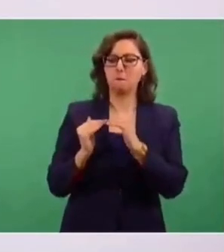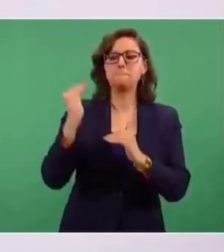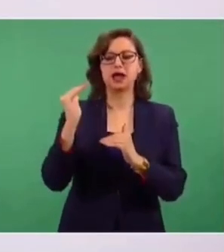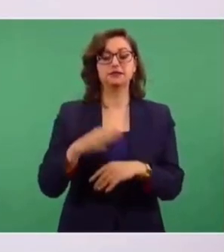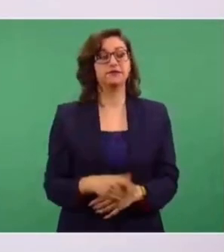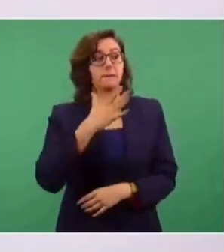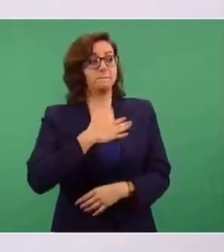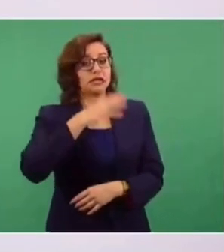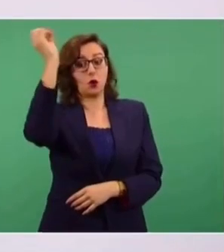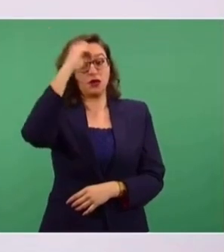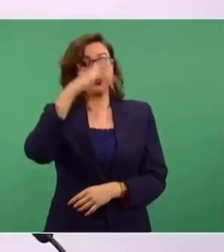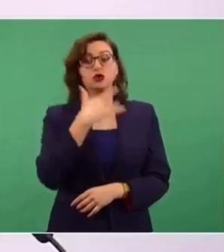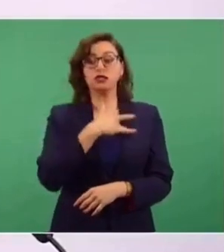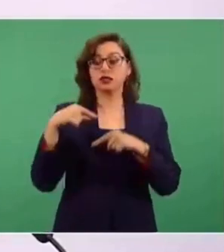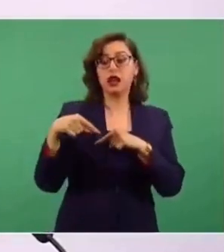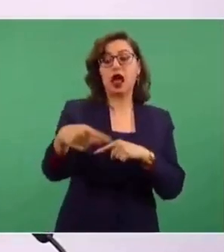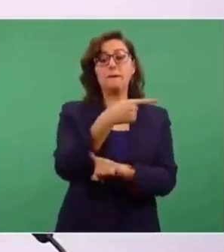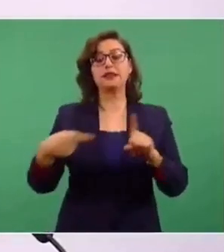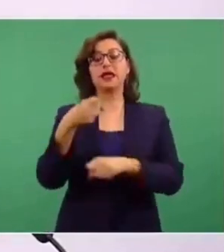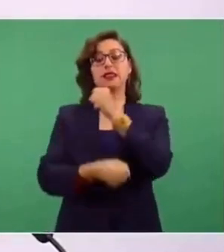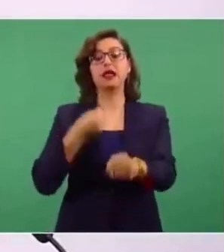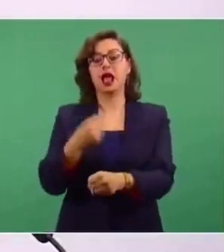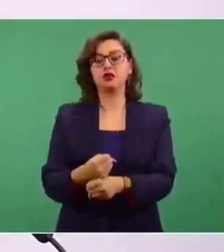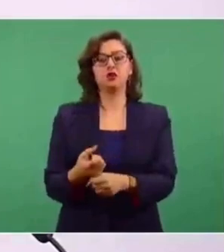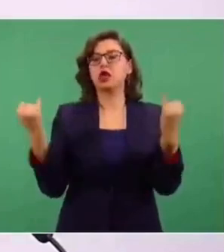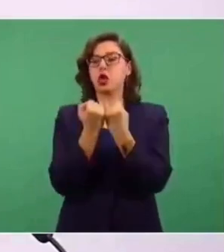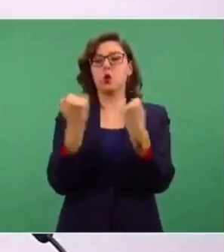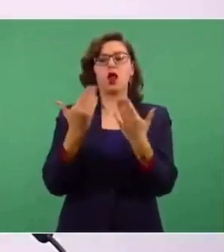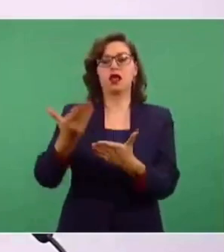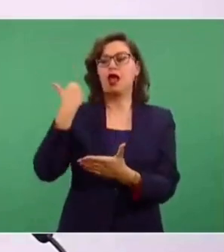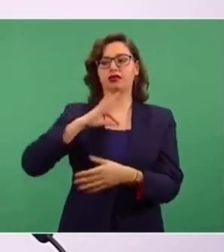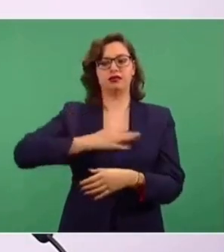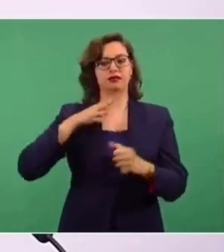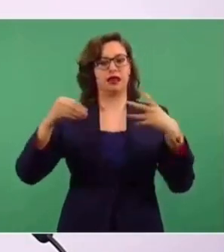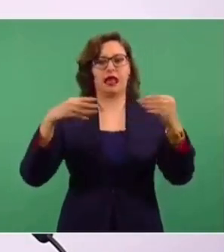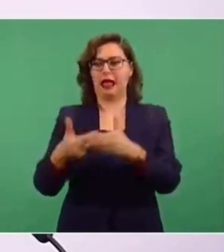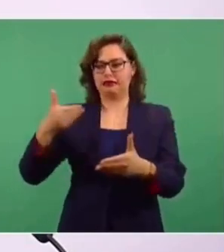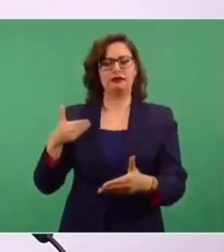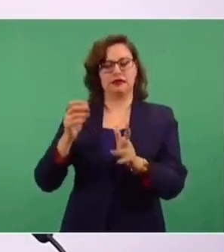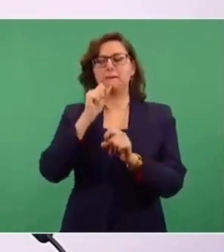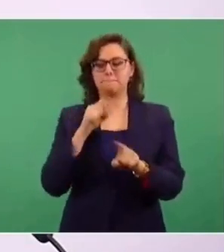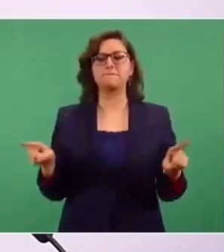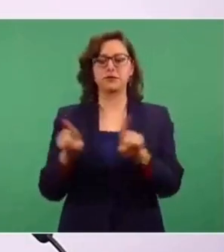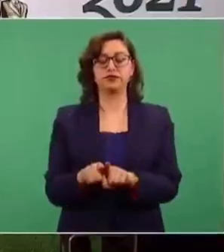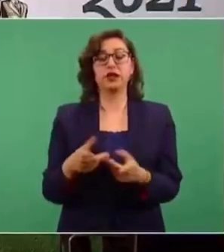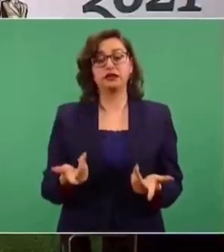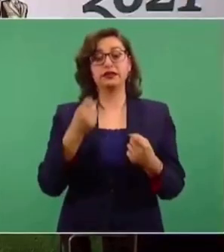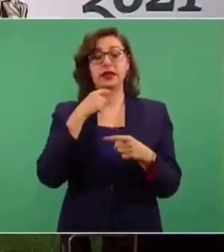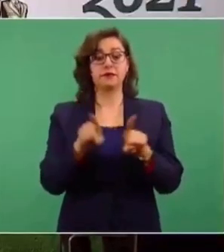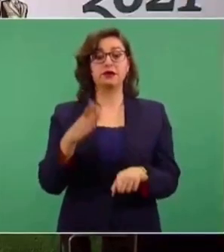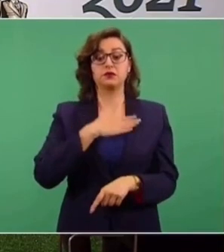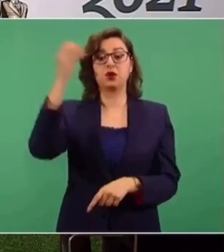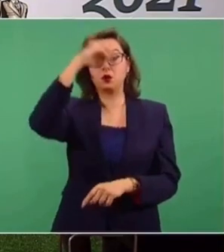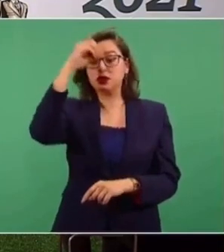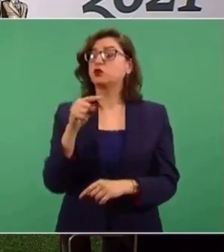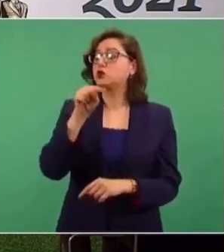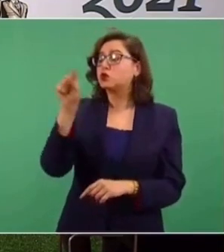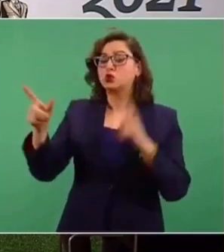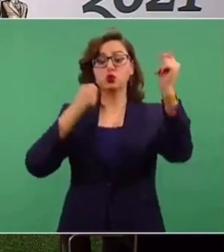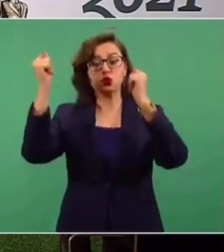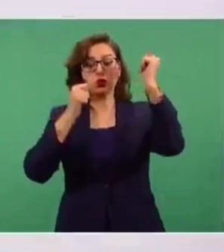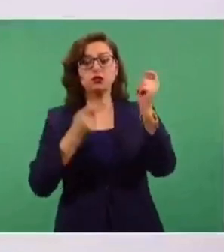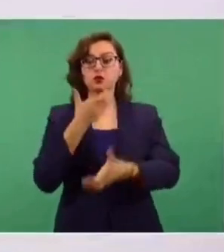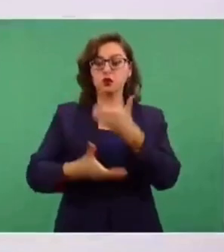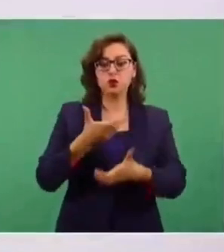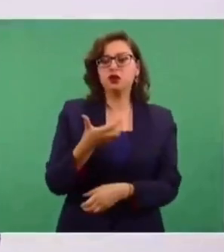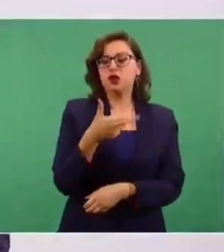economía habrá recuperado los niveles previos a la pandemia. Pienso también que los sectores más afectados, como el turismo, el comercio, los